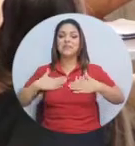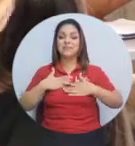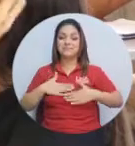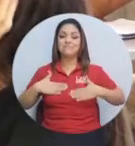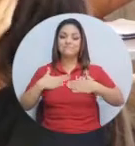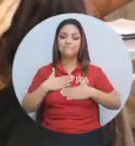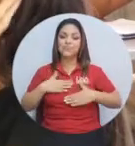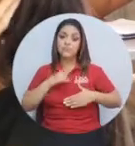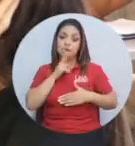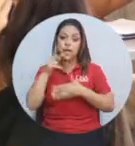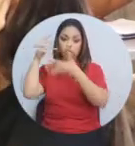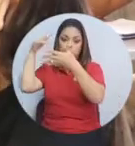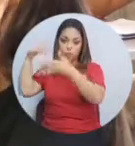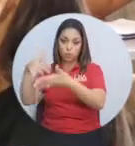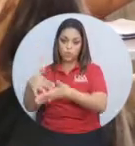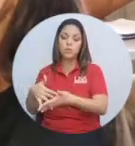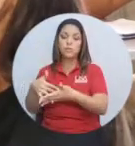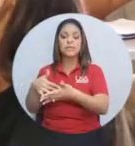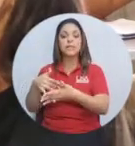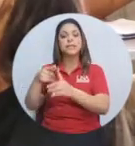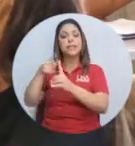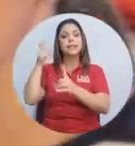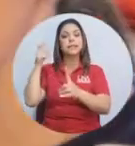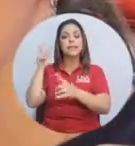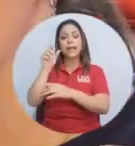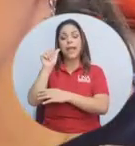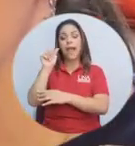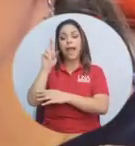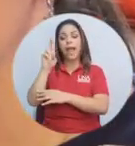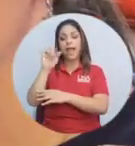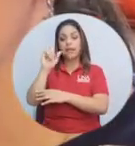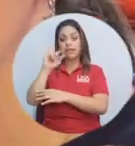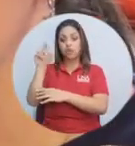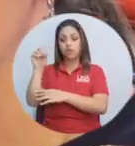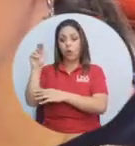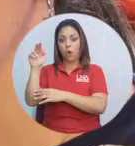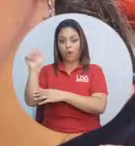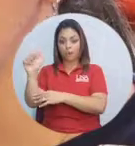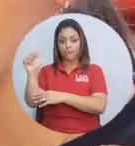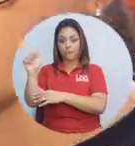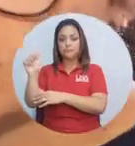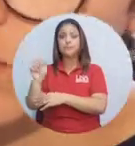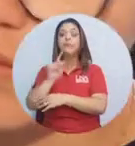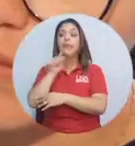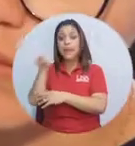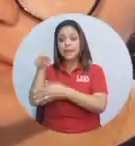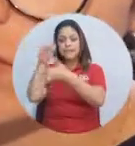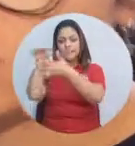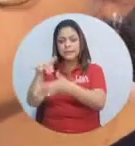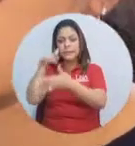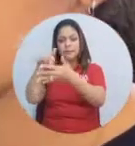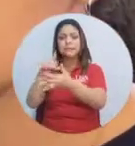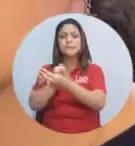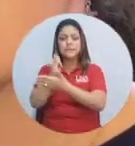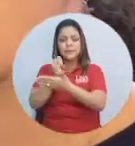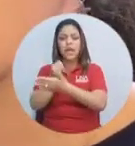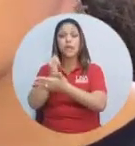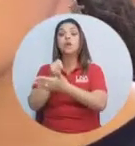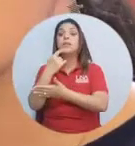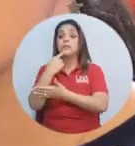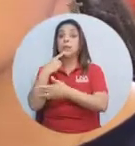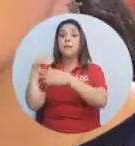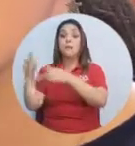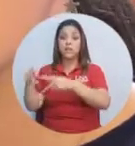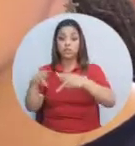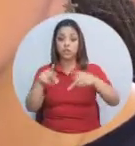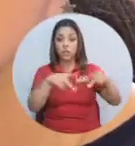estudios de la Universidad de Arizona con la doctora Becky Lado, una psicóloga, tiene más de 20 años de estarlo investigando, se ha encontrado que personas menores